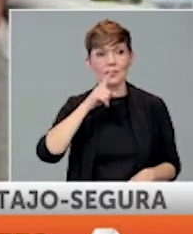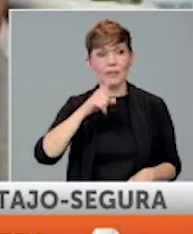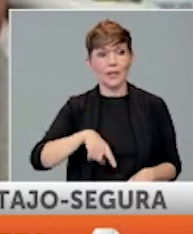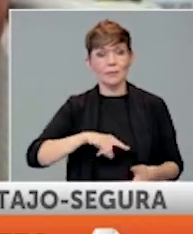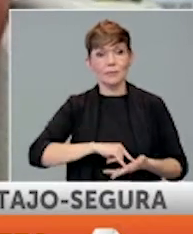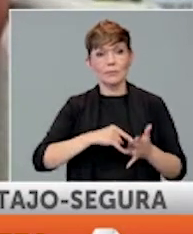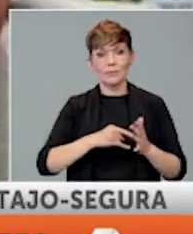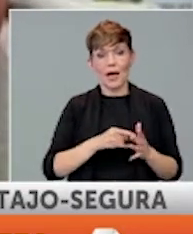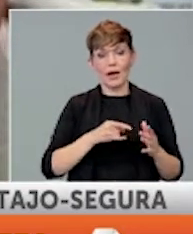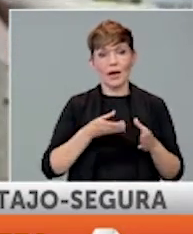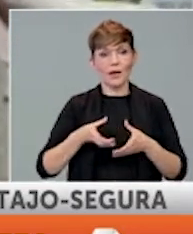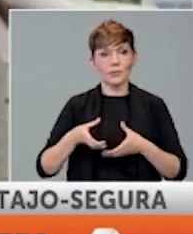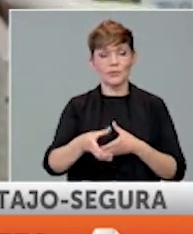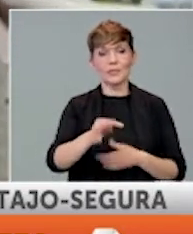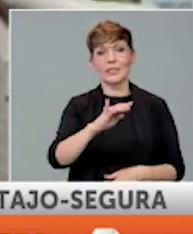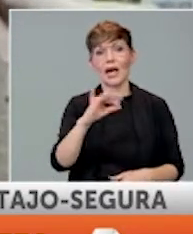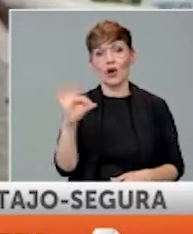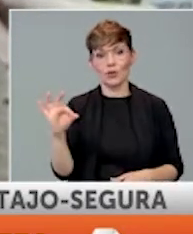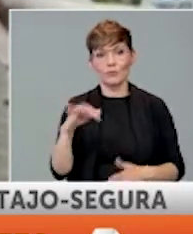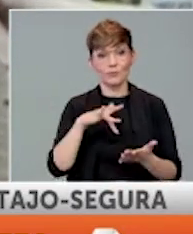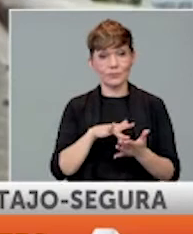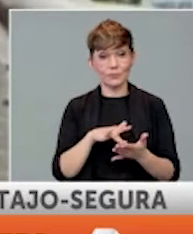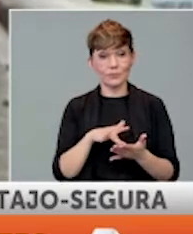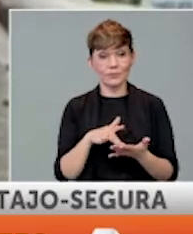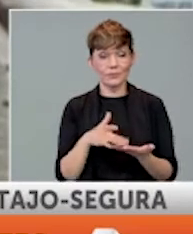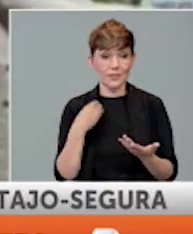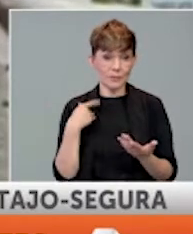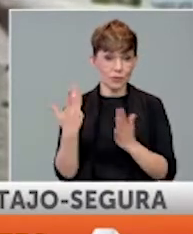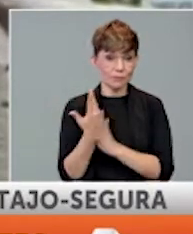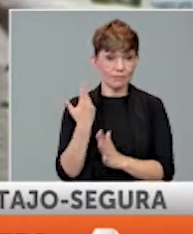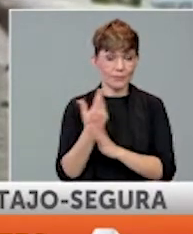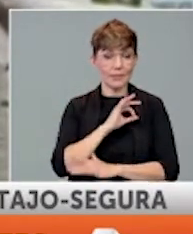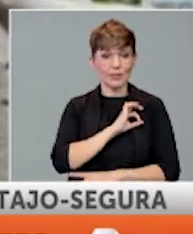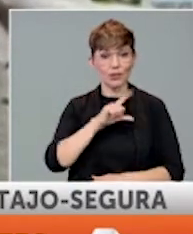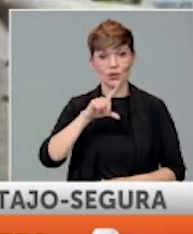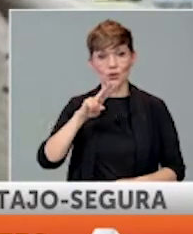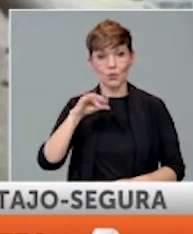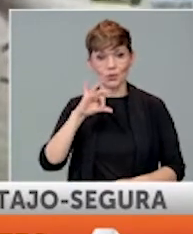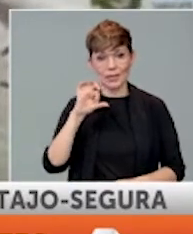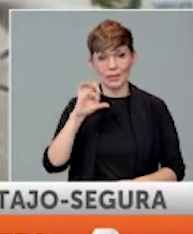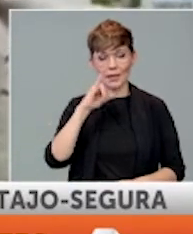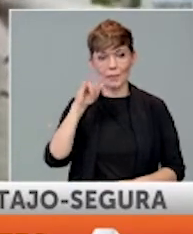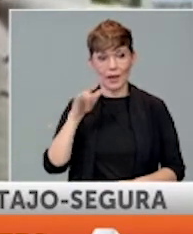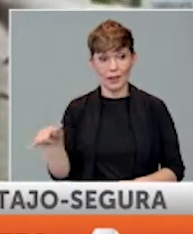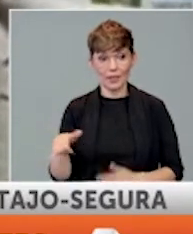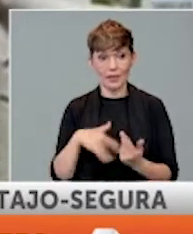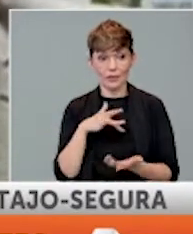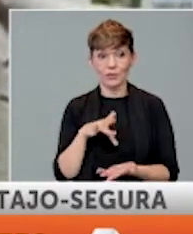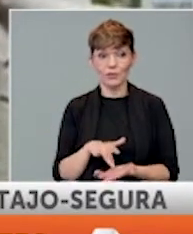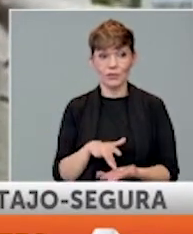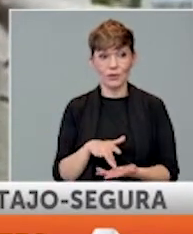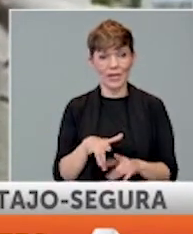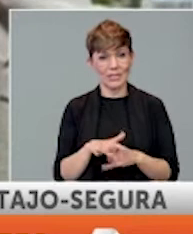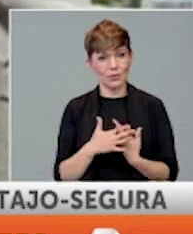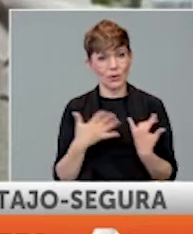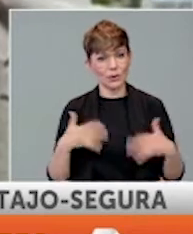cuenca del Tajo, que aumentará los caudales ecológicos, disminuyendo así, como nos está contando el señor Jiménez, en las transferencias de agua al Levante. Menudo